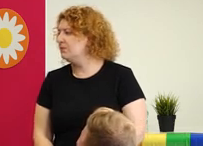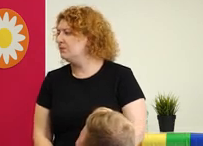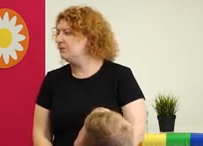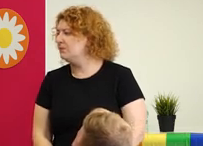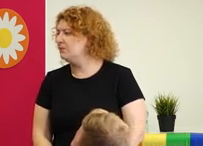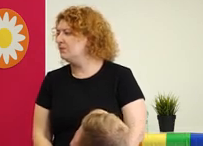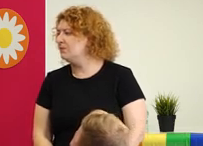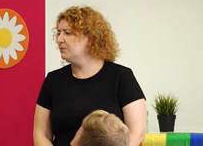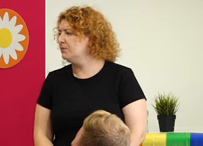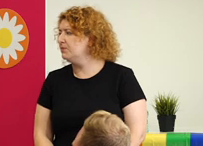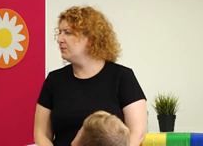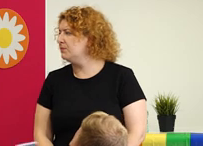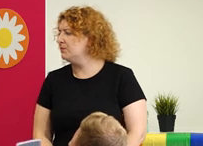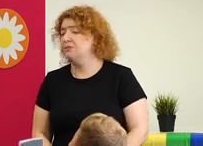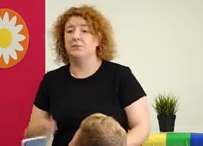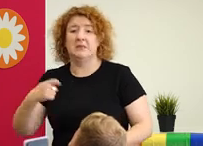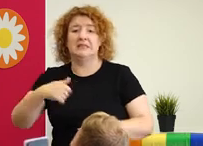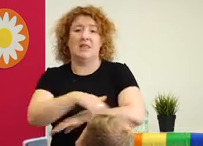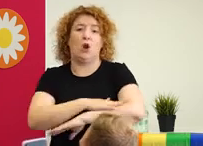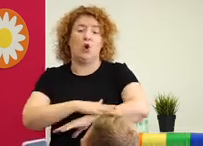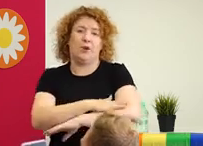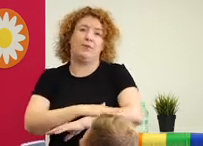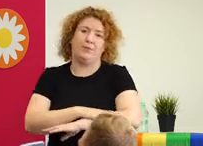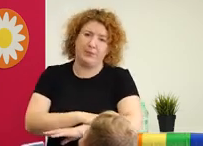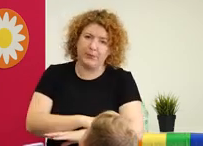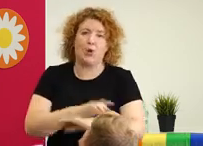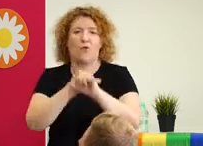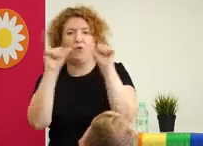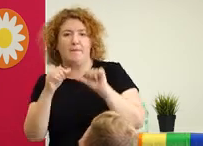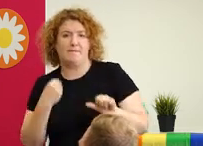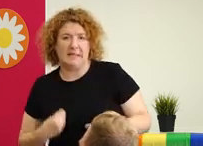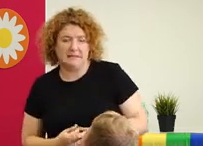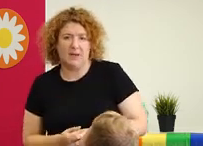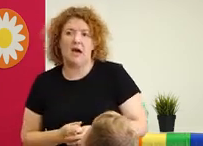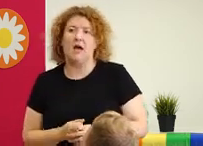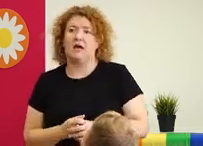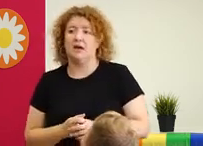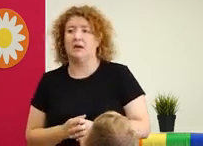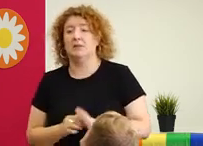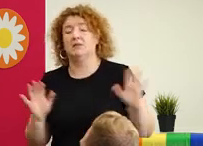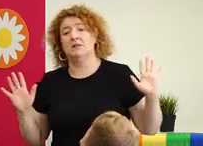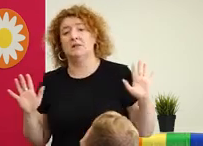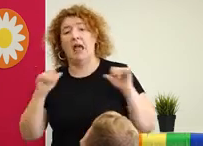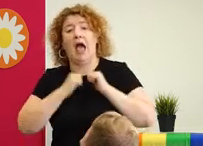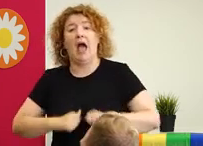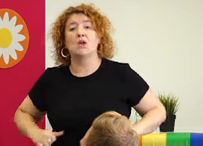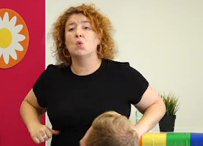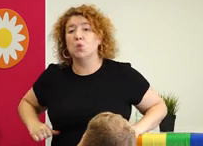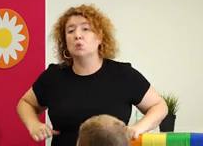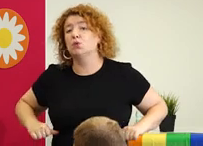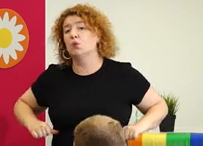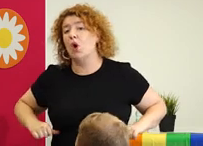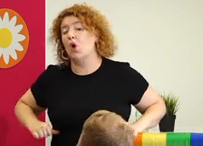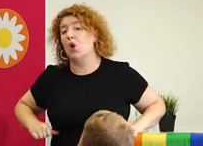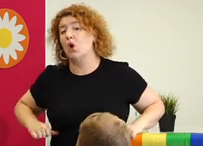23 de noviembre, la federación que me honra presidir le mandó una carta a Pedro Sánchez, otra carta al defensor